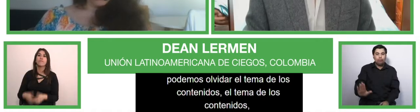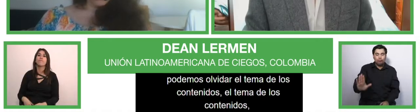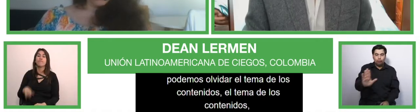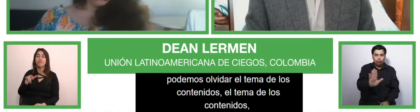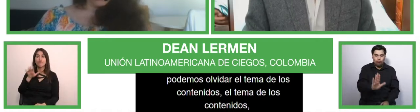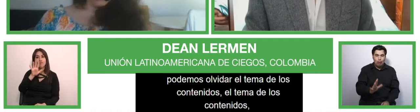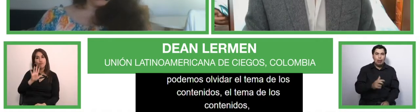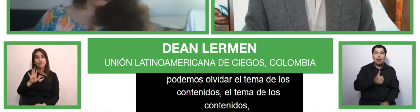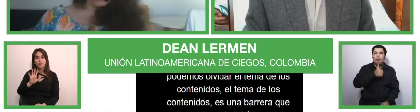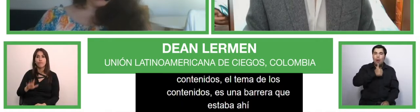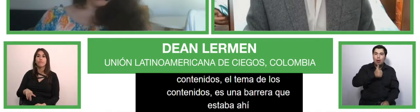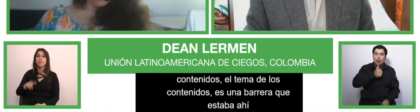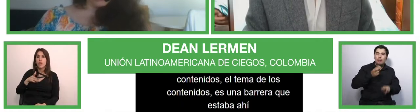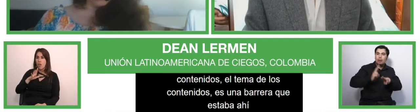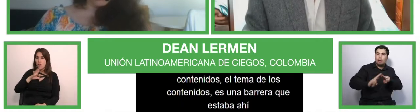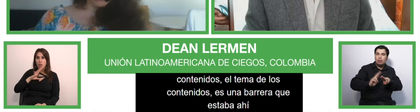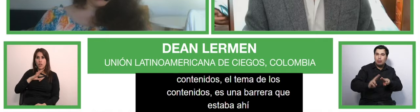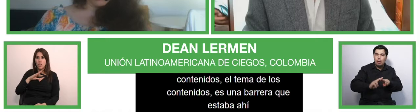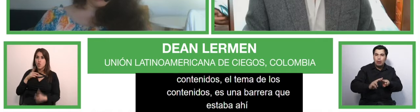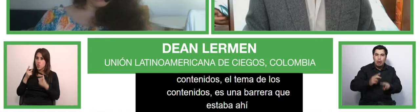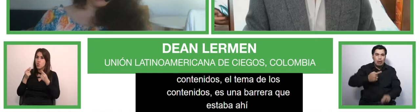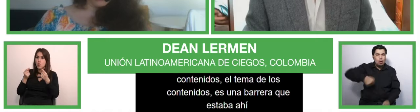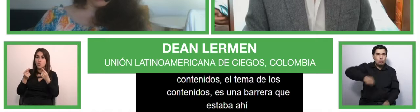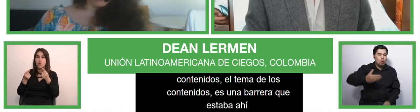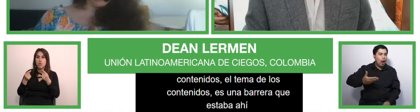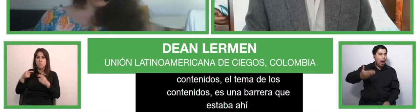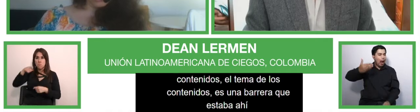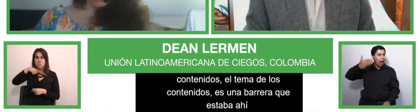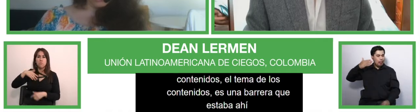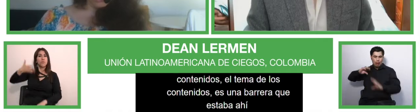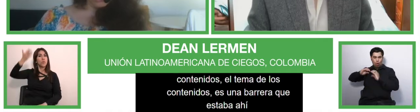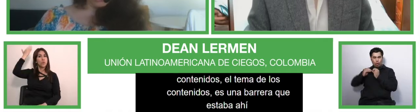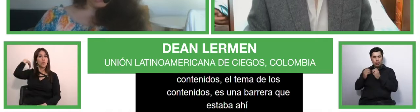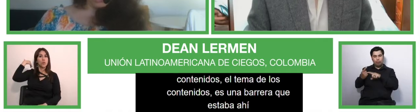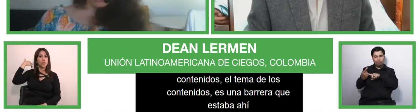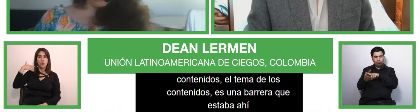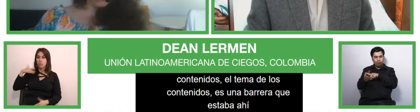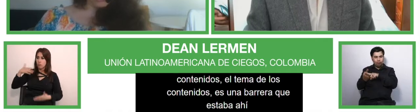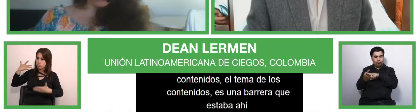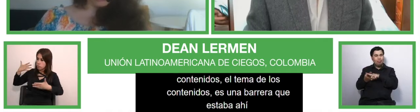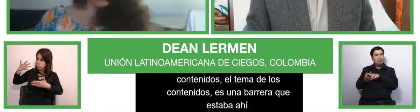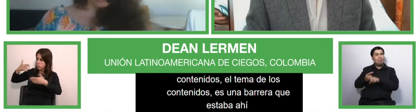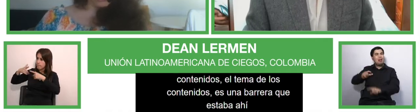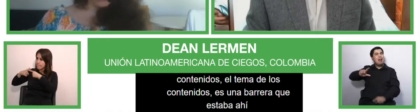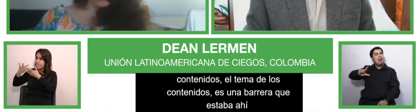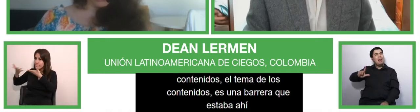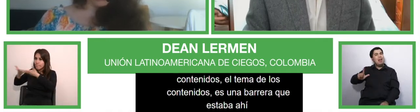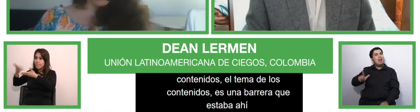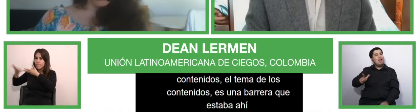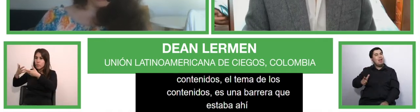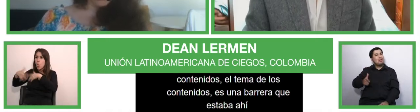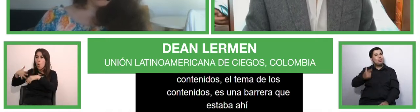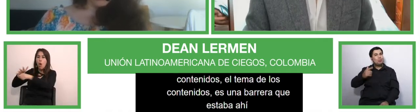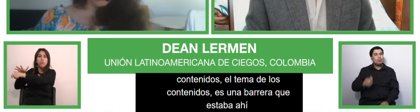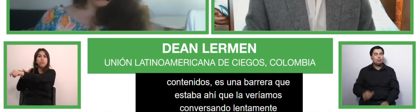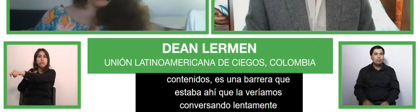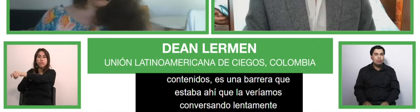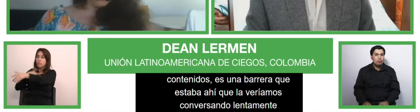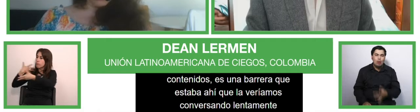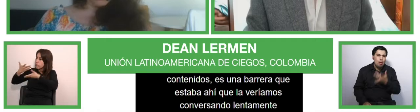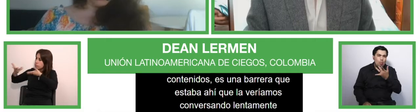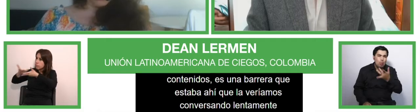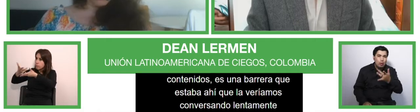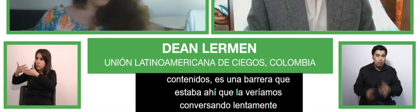latente, que la veníamos conversando lentamente. ¿Por qué?